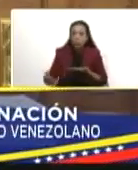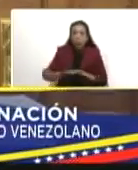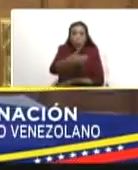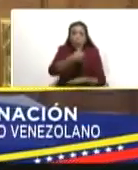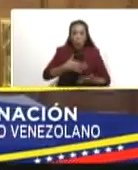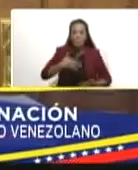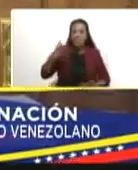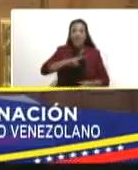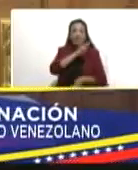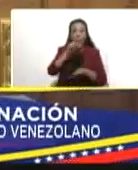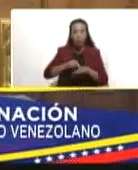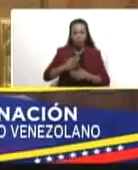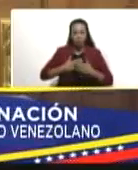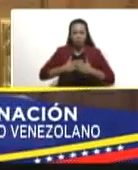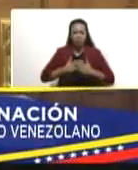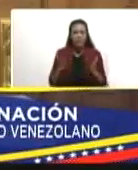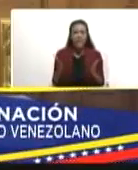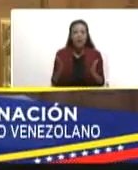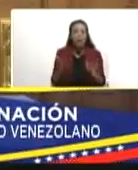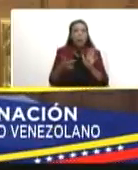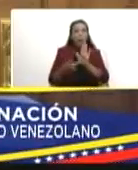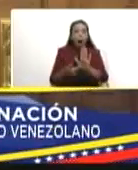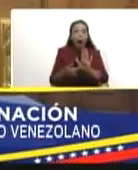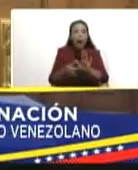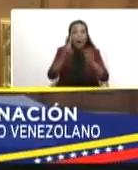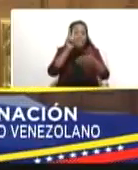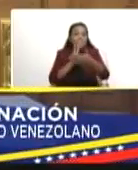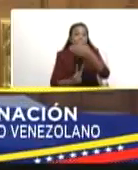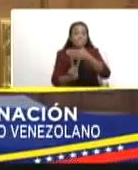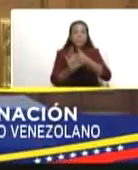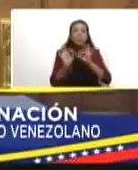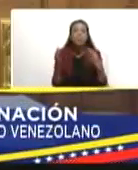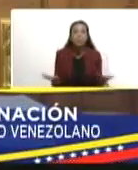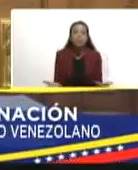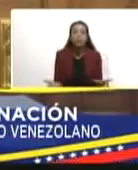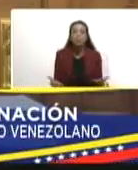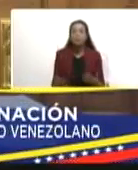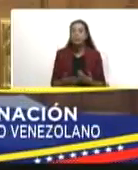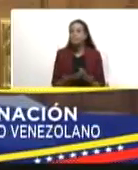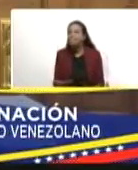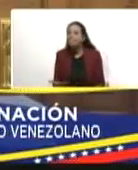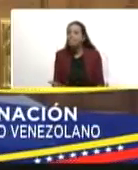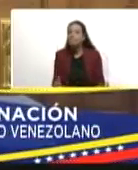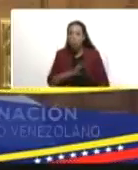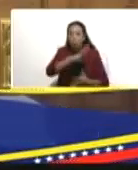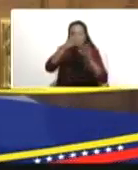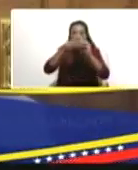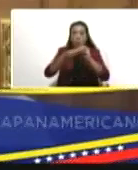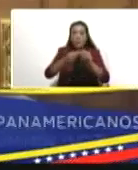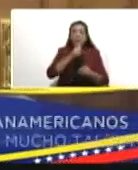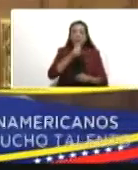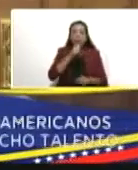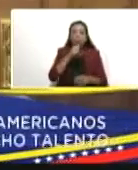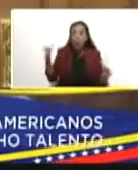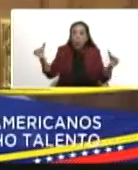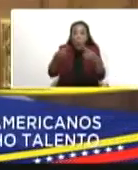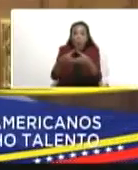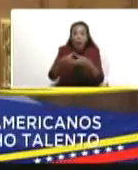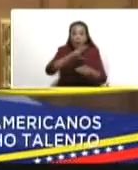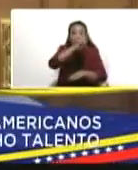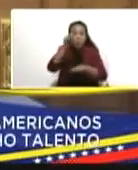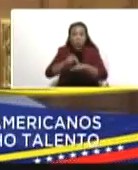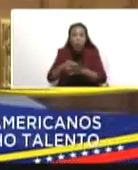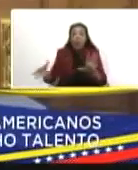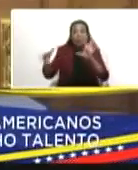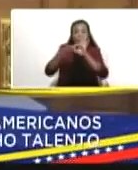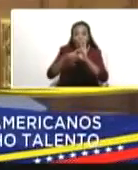espíritu nacional fue la visualización y La Asunción por parte del colectivo nacional en